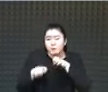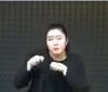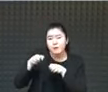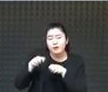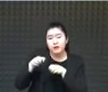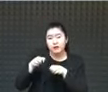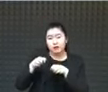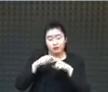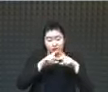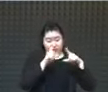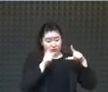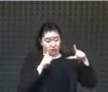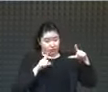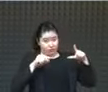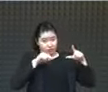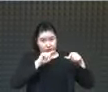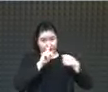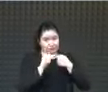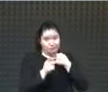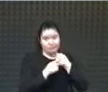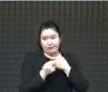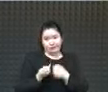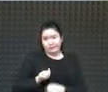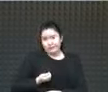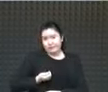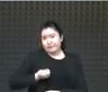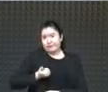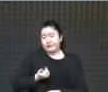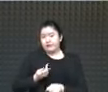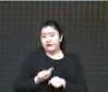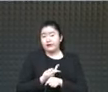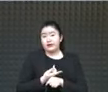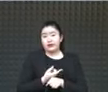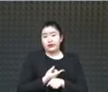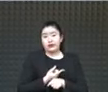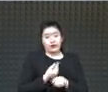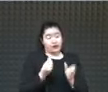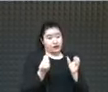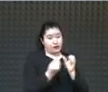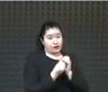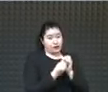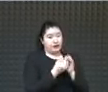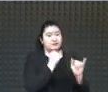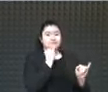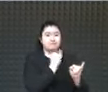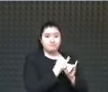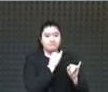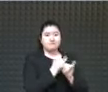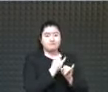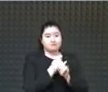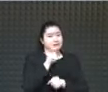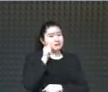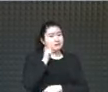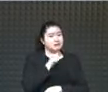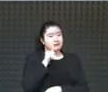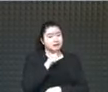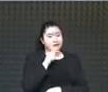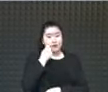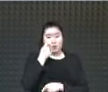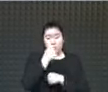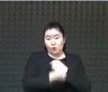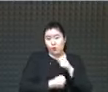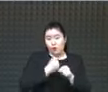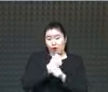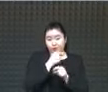pocos países, hay muy, muy pocos países que tuvieron clases a distancia durante prácticamente el año y medio que ya lleva